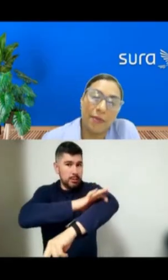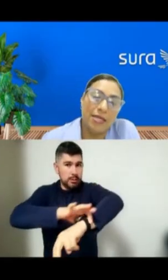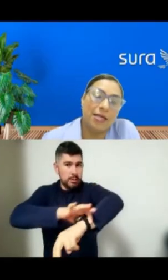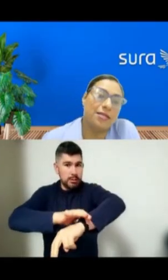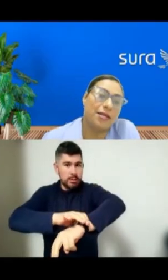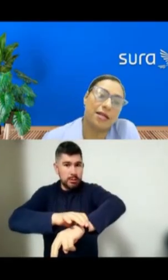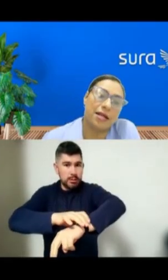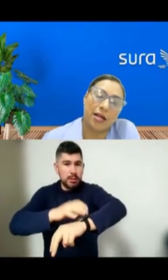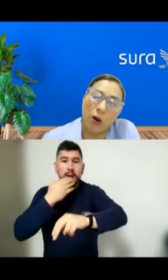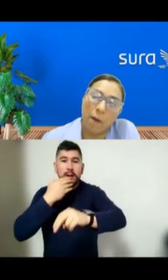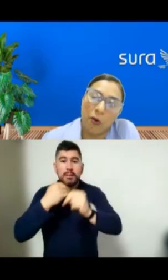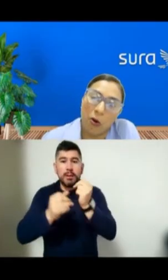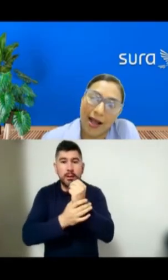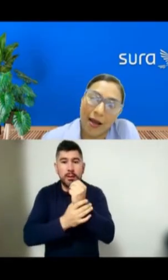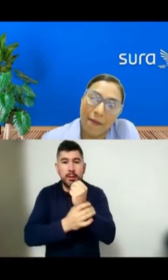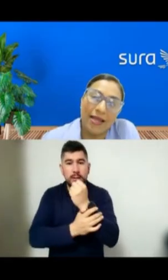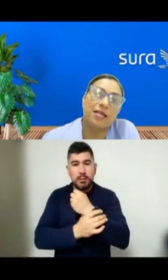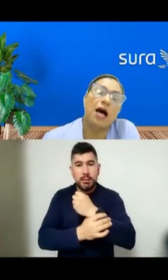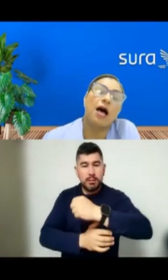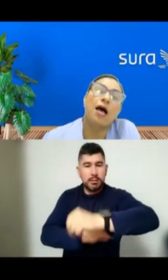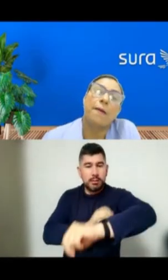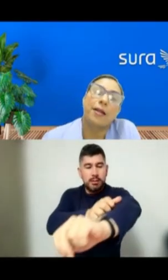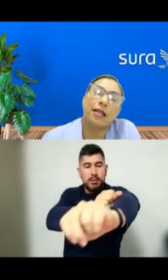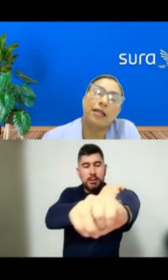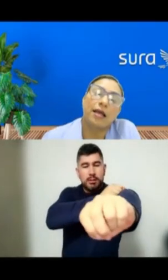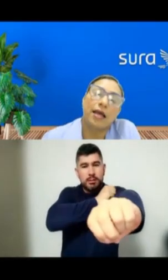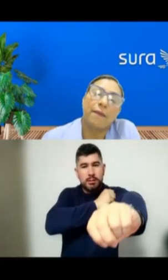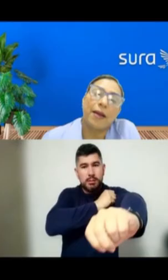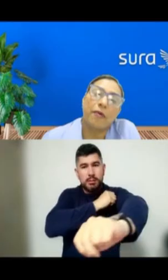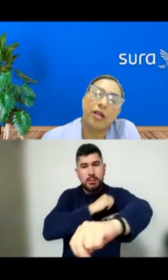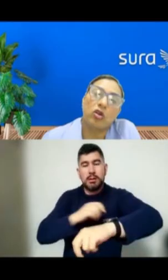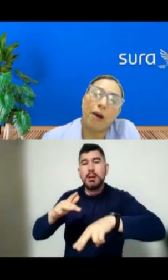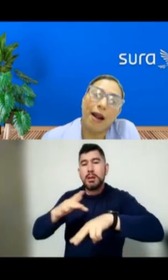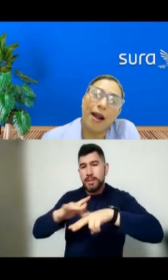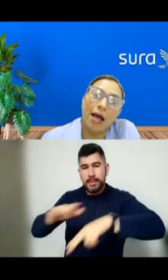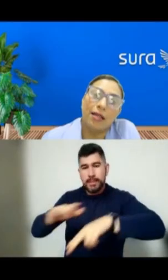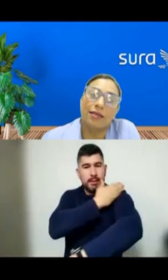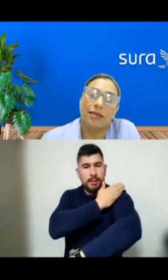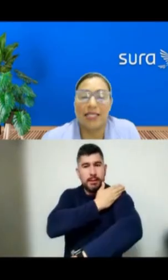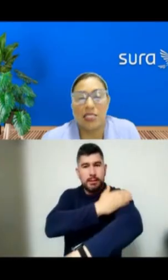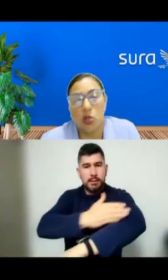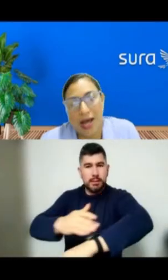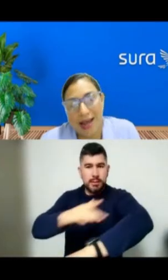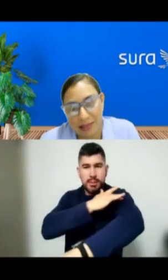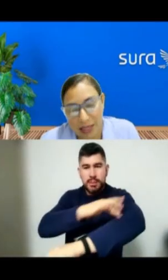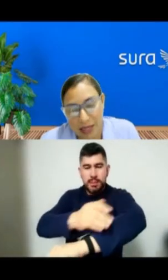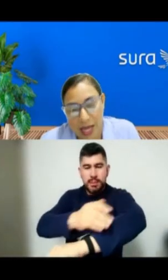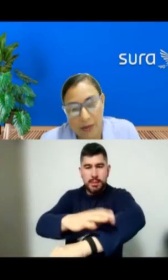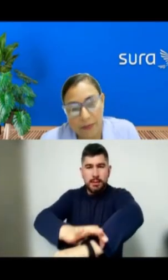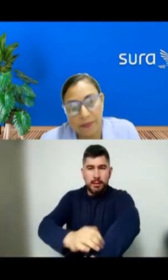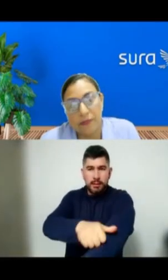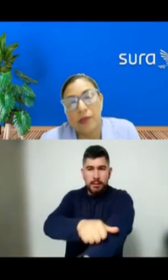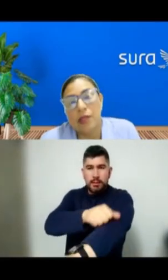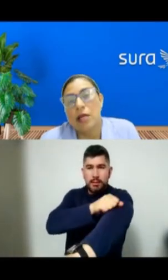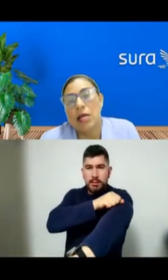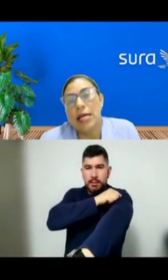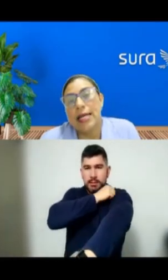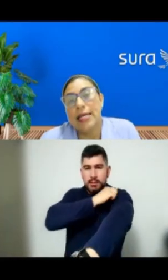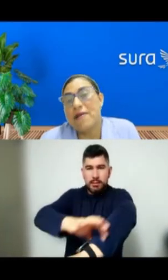pronto tiene una camisa, es decir, que se recoja un poco la camisa, ¿verdad? Para poder tomar la tensión